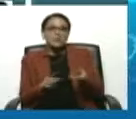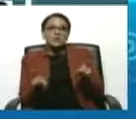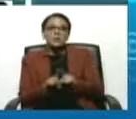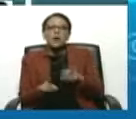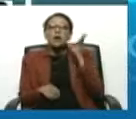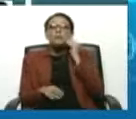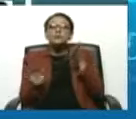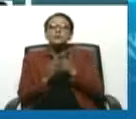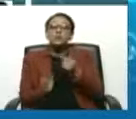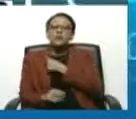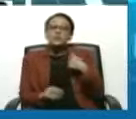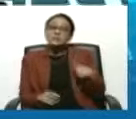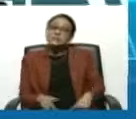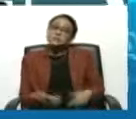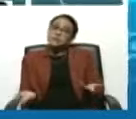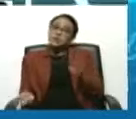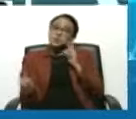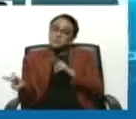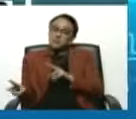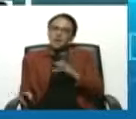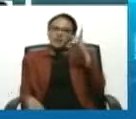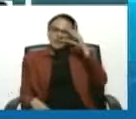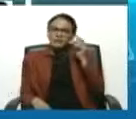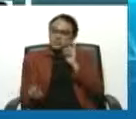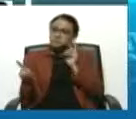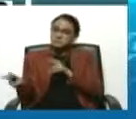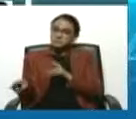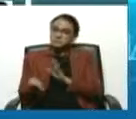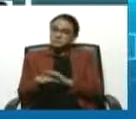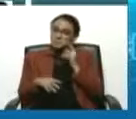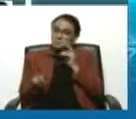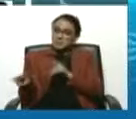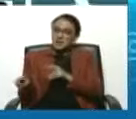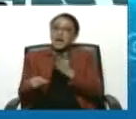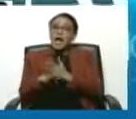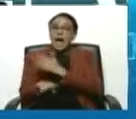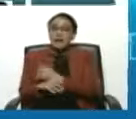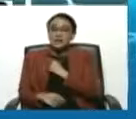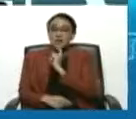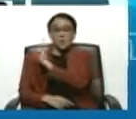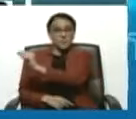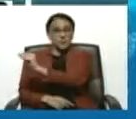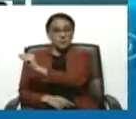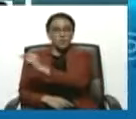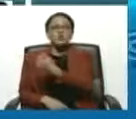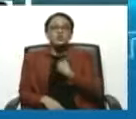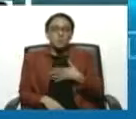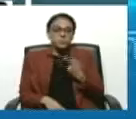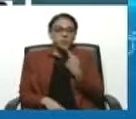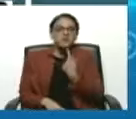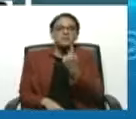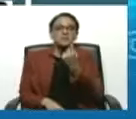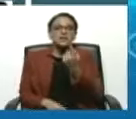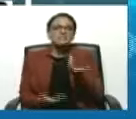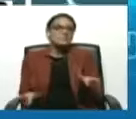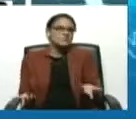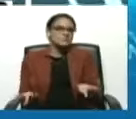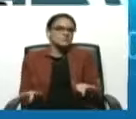atrevo a decir, Delcy, antes de comenzar mi jornada del día de hoy, me atrevo a